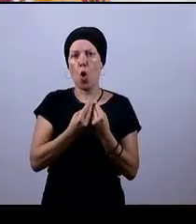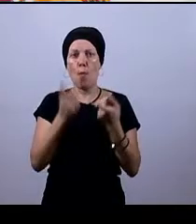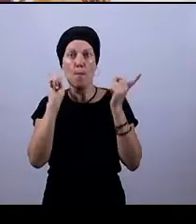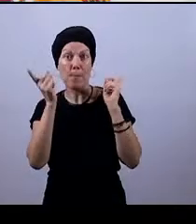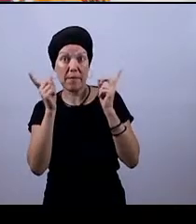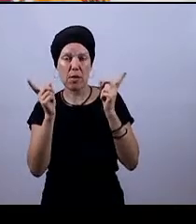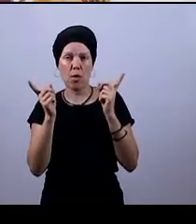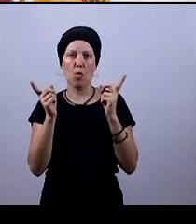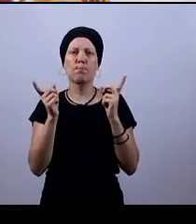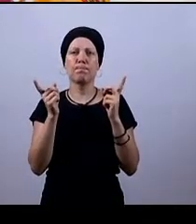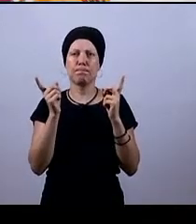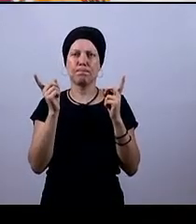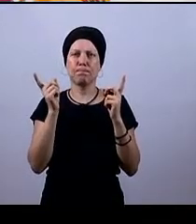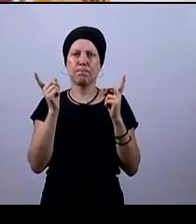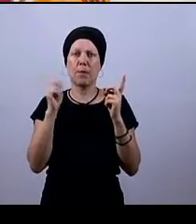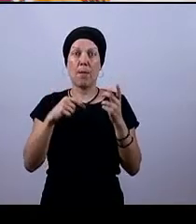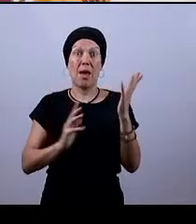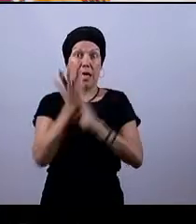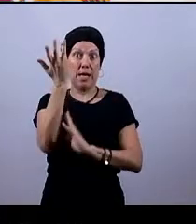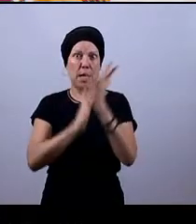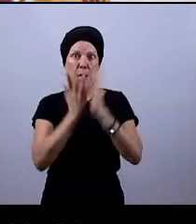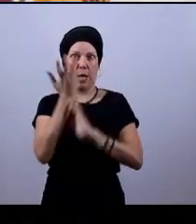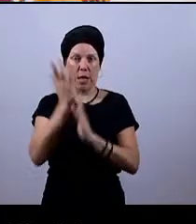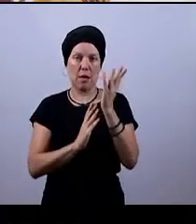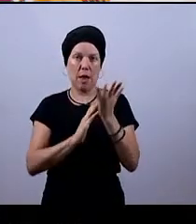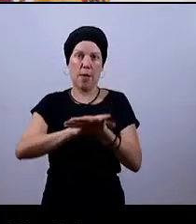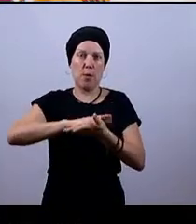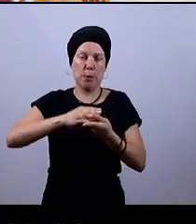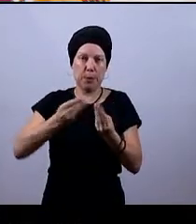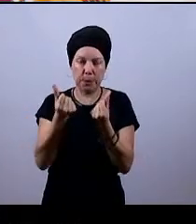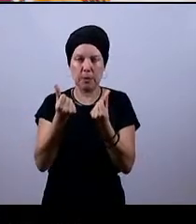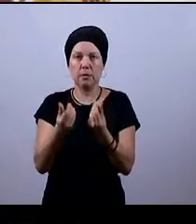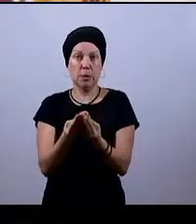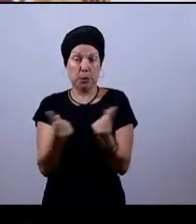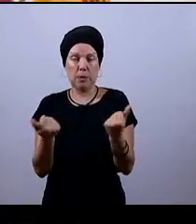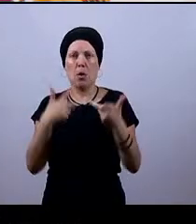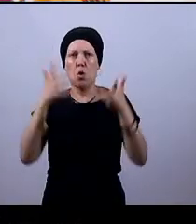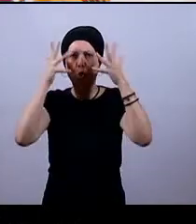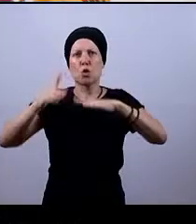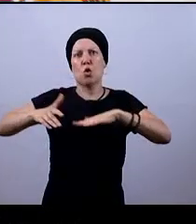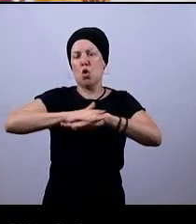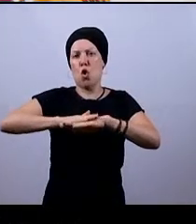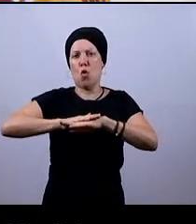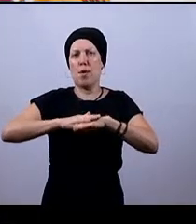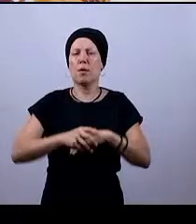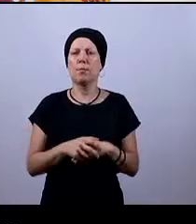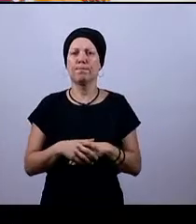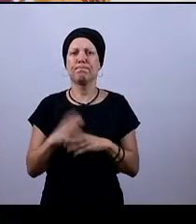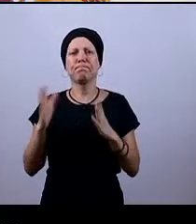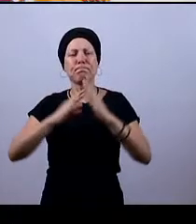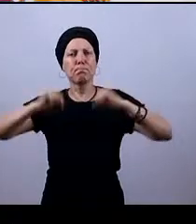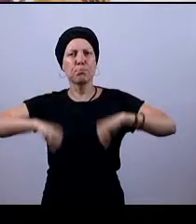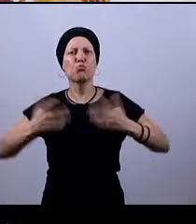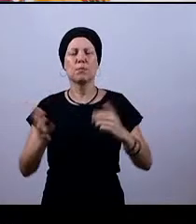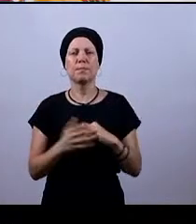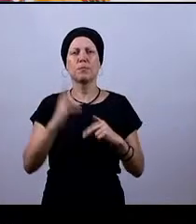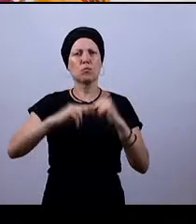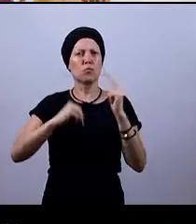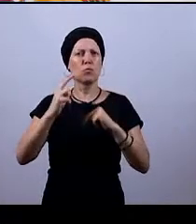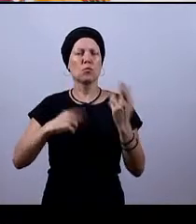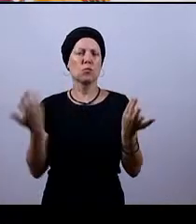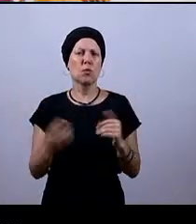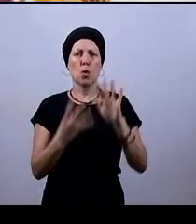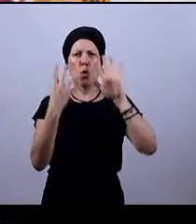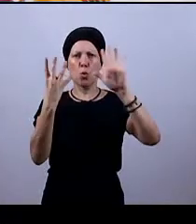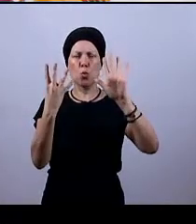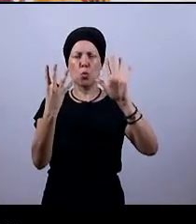y extinción de los incendios, quiero anunciarles que el Consejo de Gobierno ha aprobado la construcción del